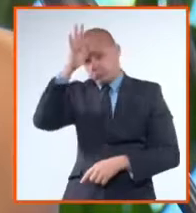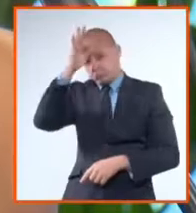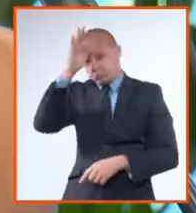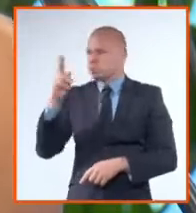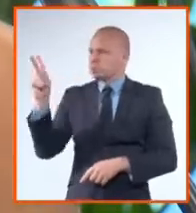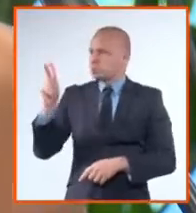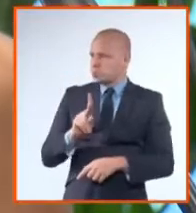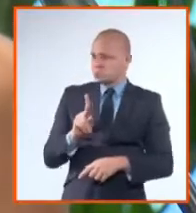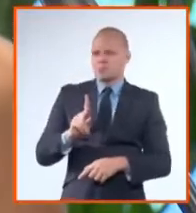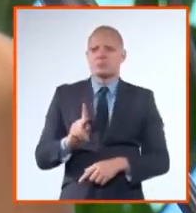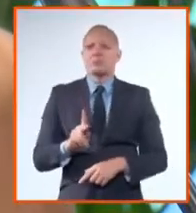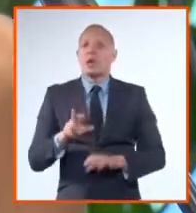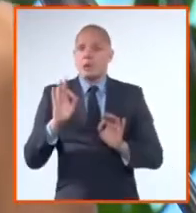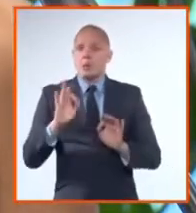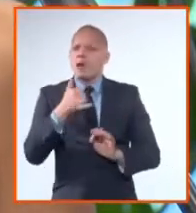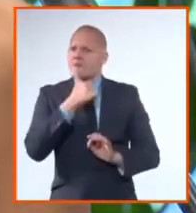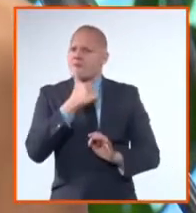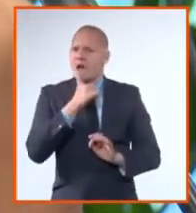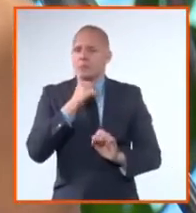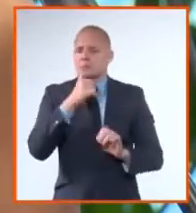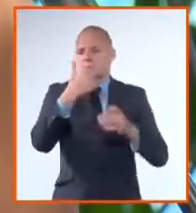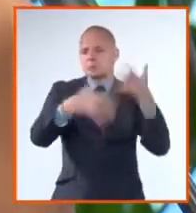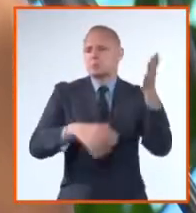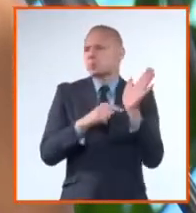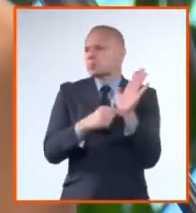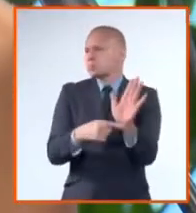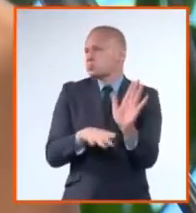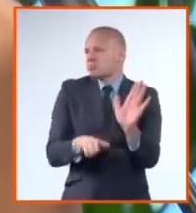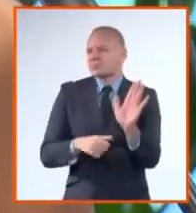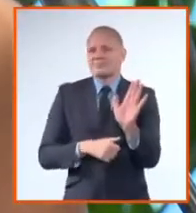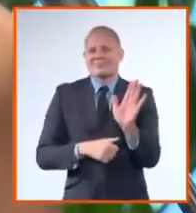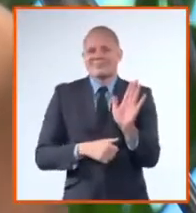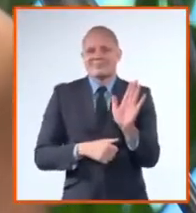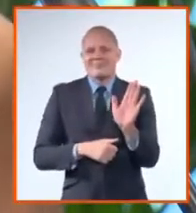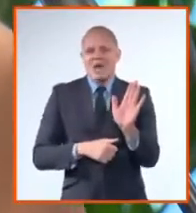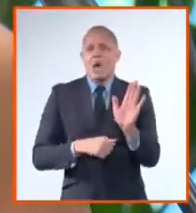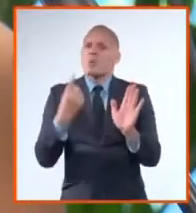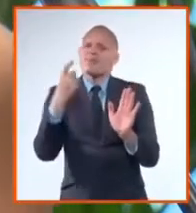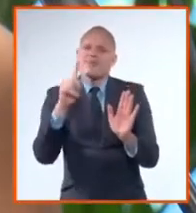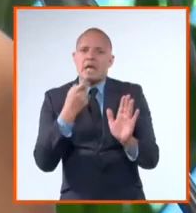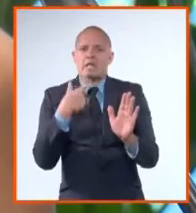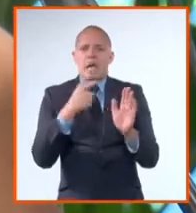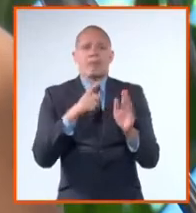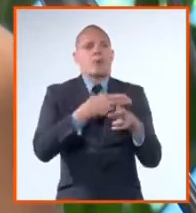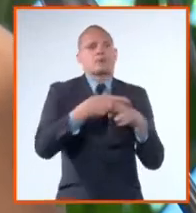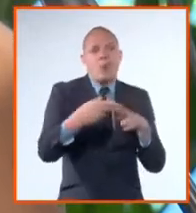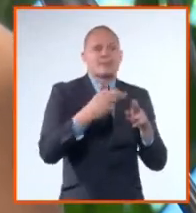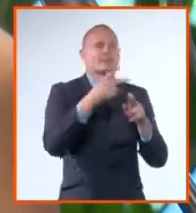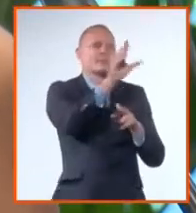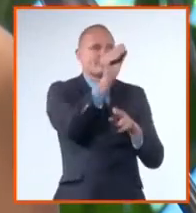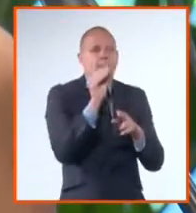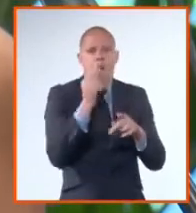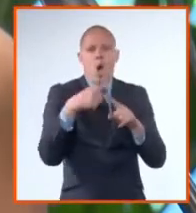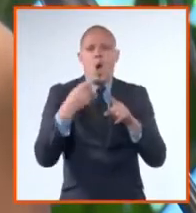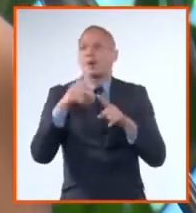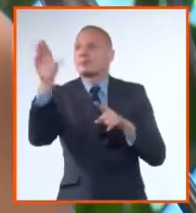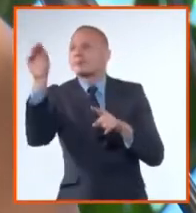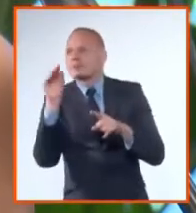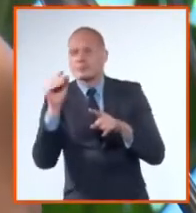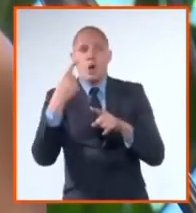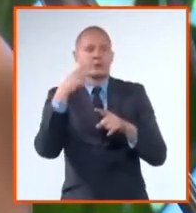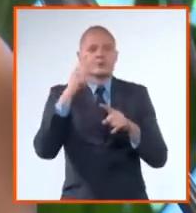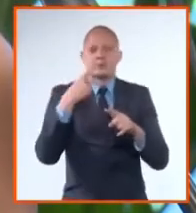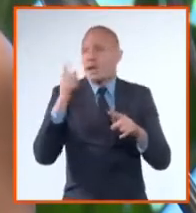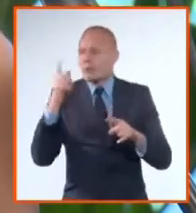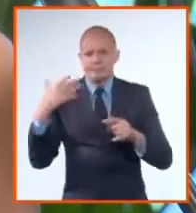original, este es el cuaderno de recolección de datos, la información es fiel. Y realmente esto tenemos que mejorarlo definitivamente si queremos dar un